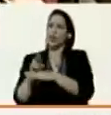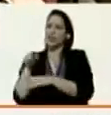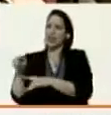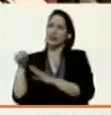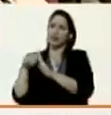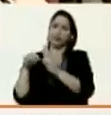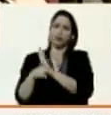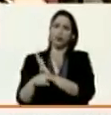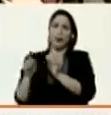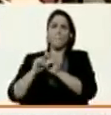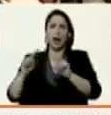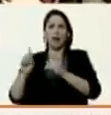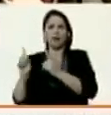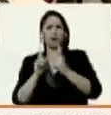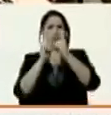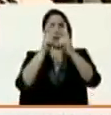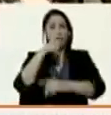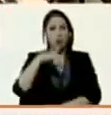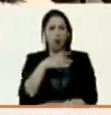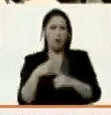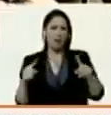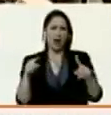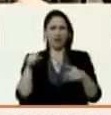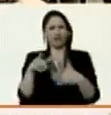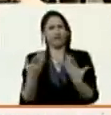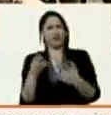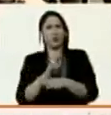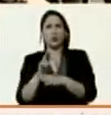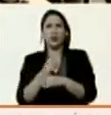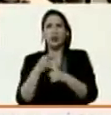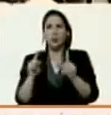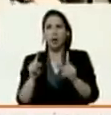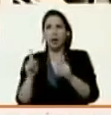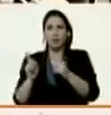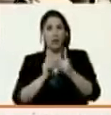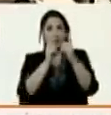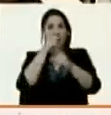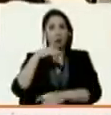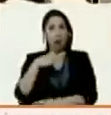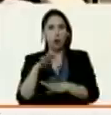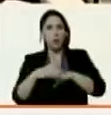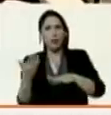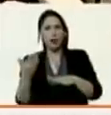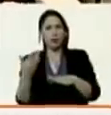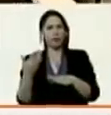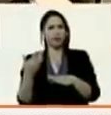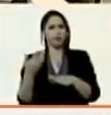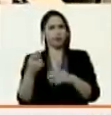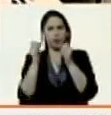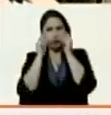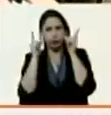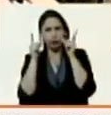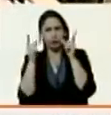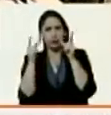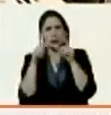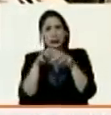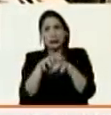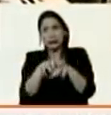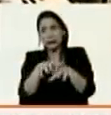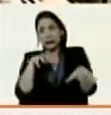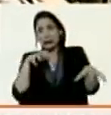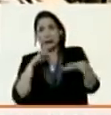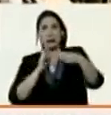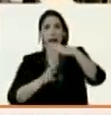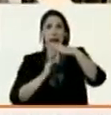instancias para perseguir a los pueblos utilizan estas posiciones para perseguir a los pueblos pero porque no se dan cuenta de la cantidad de inmigrantes que mueren